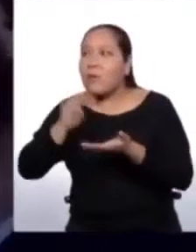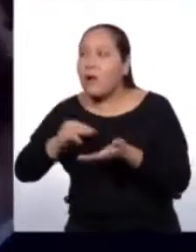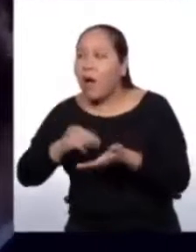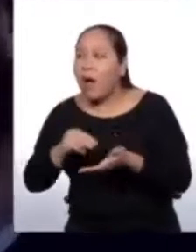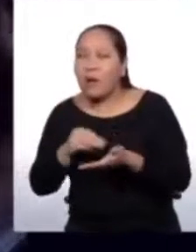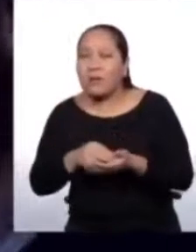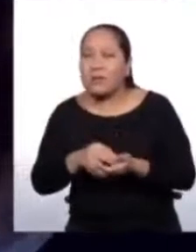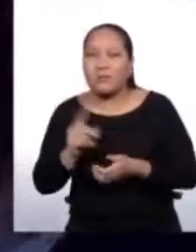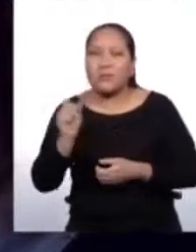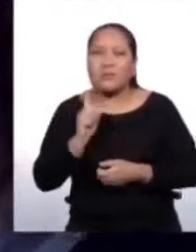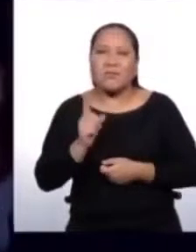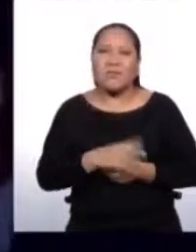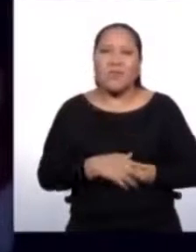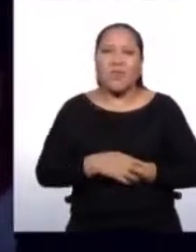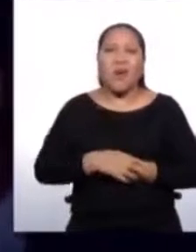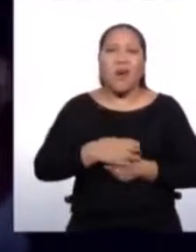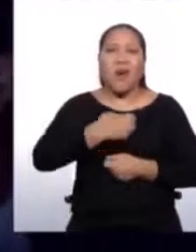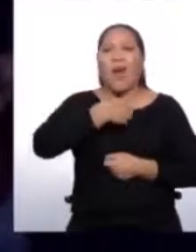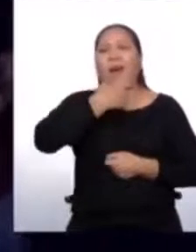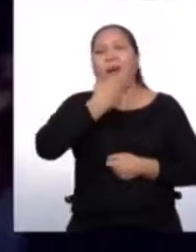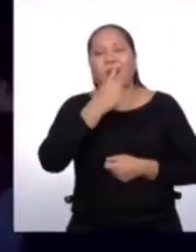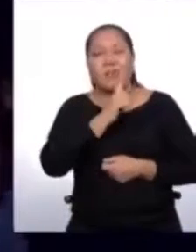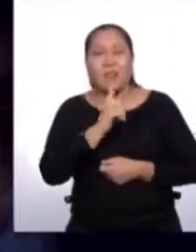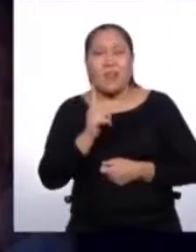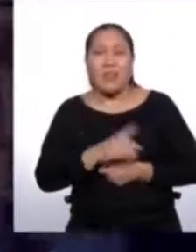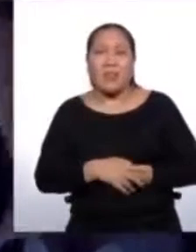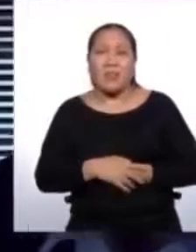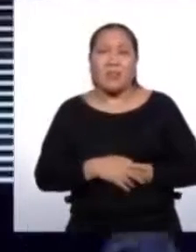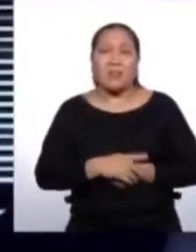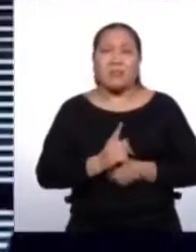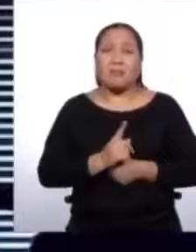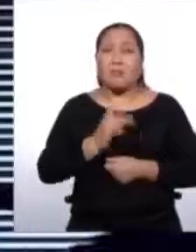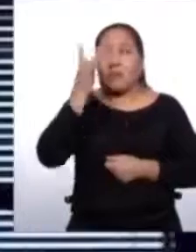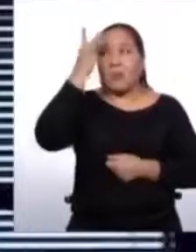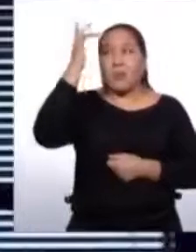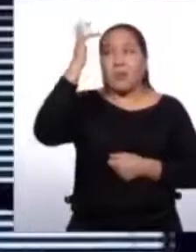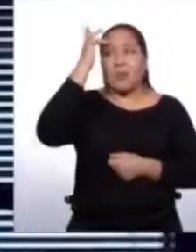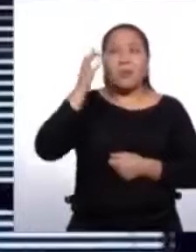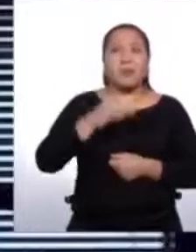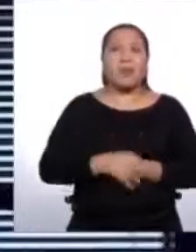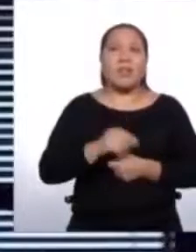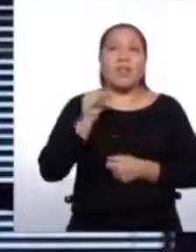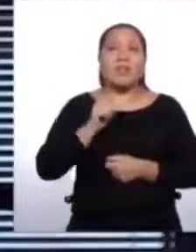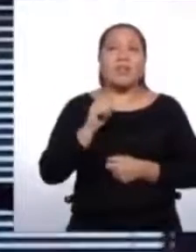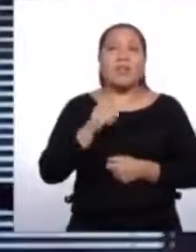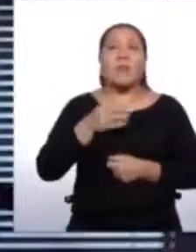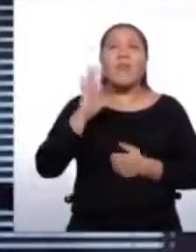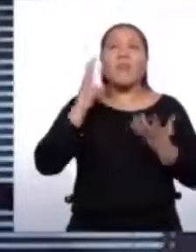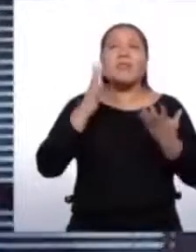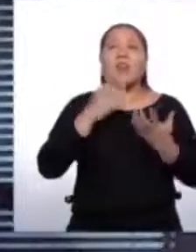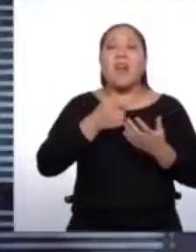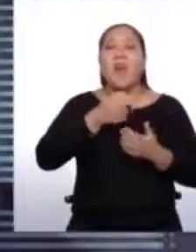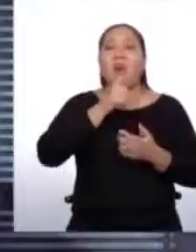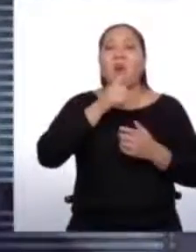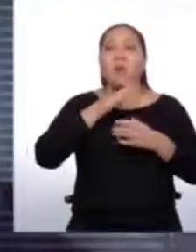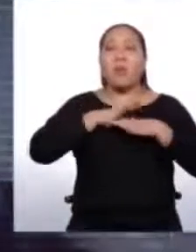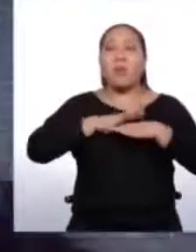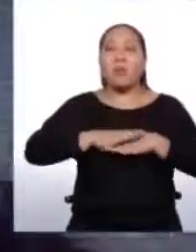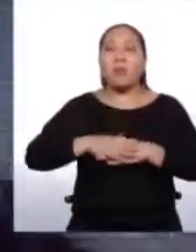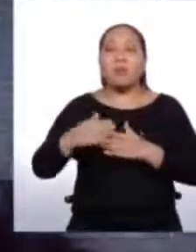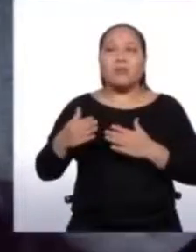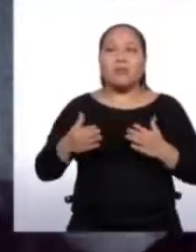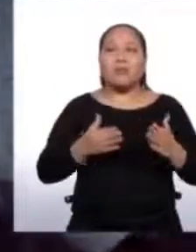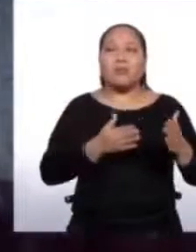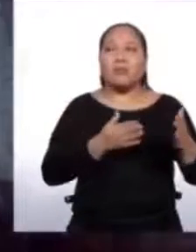Ni serio ni jocoso, ni bueno ni malo, ni estéril ni imaginativo. Era como el agua tibia, como una sonrisa sin